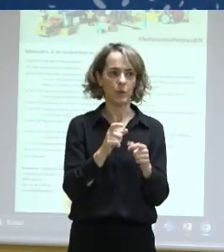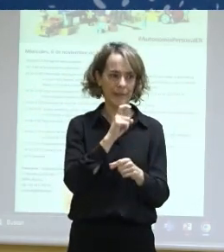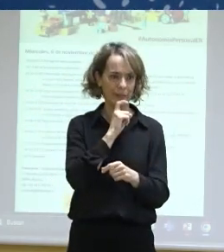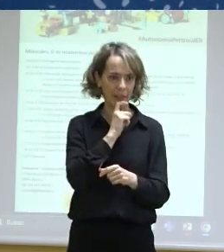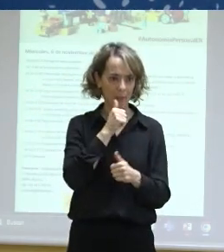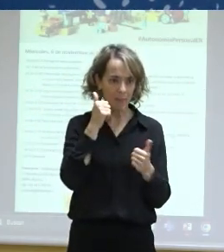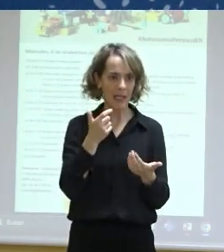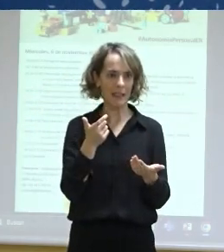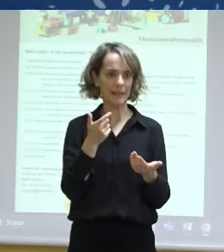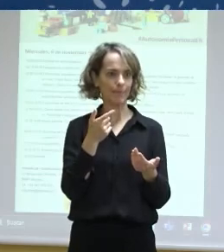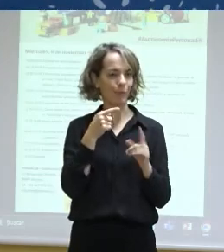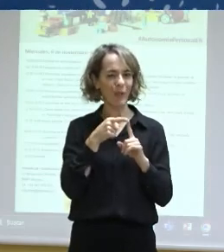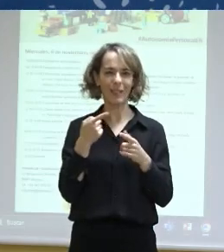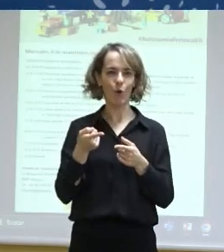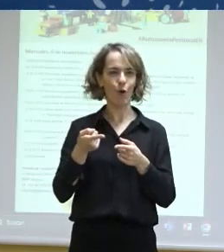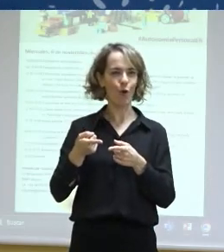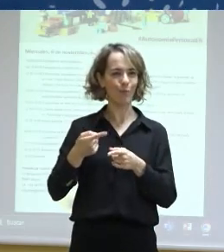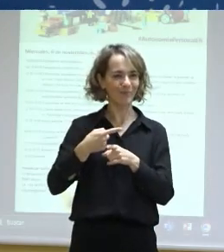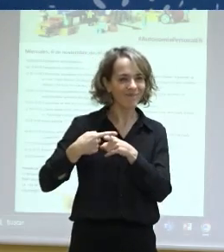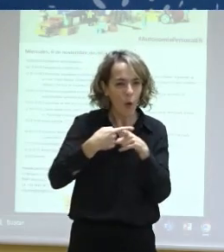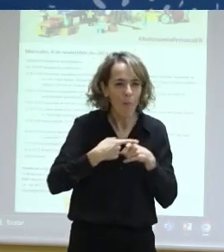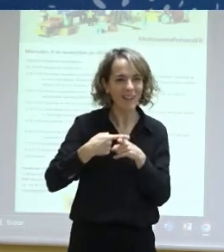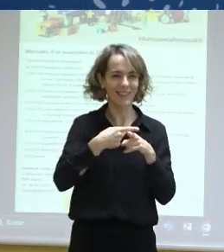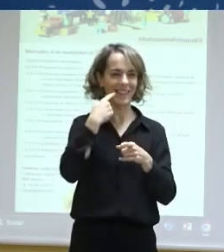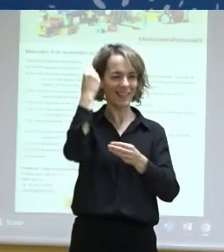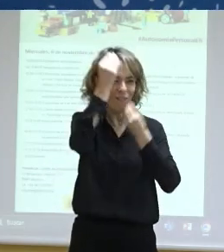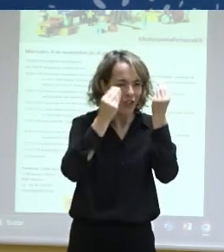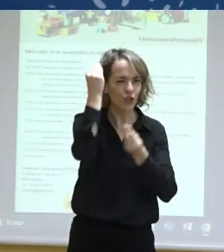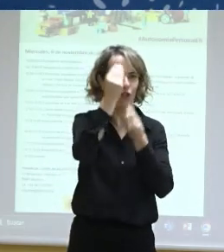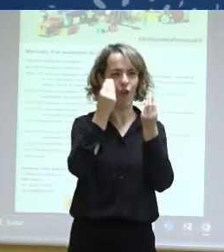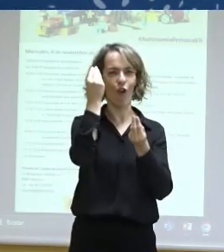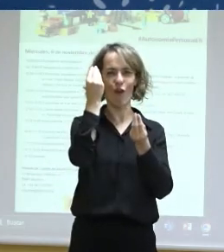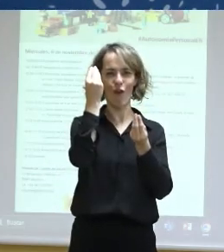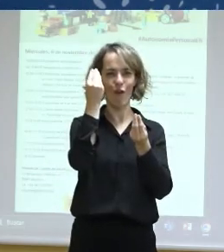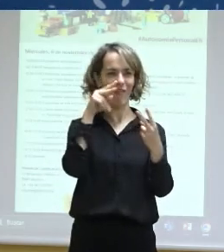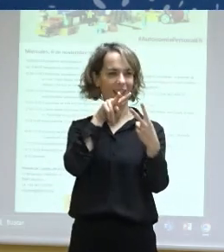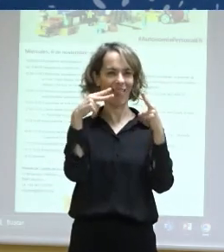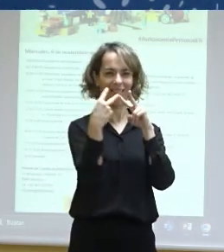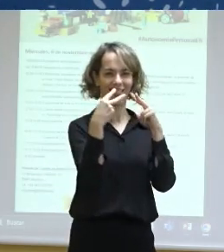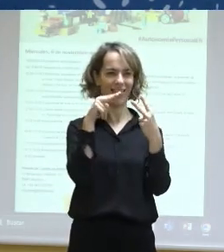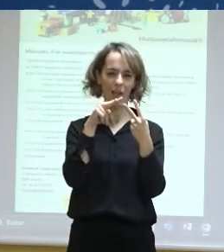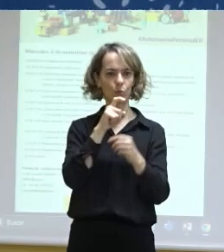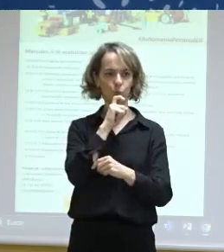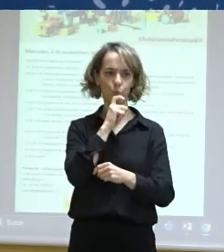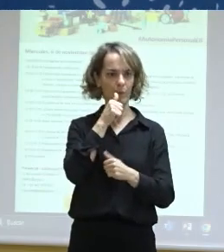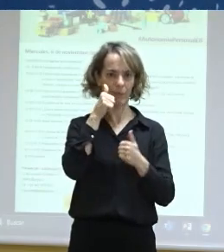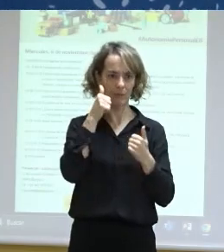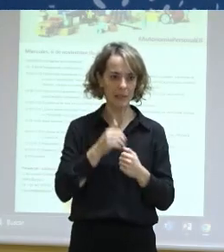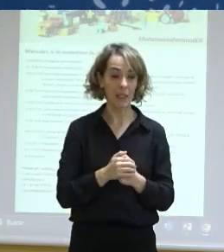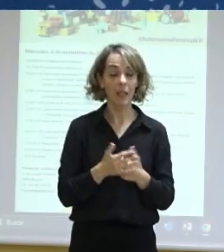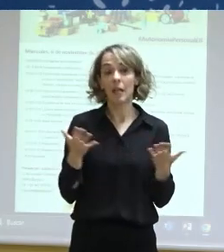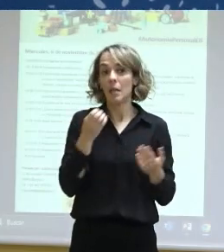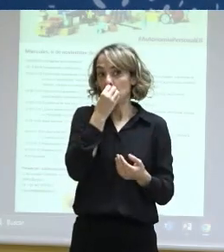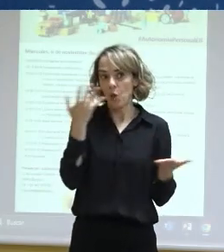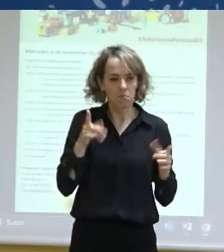un compartir espacios para poder reflexionar y poder pues vernos las caras. Pero bueno,